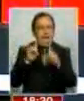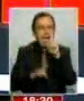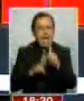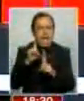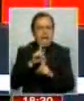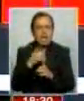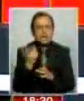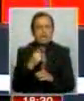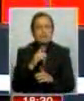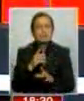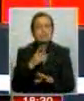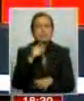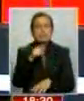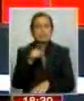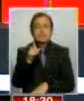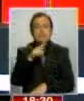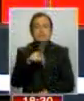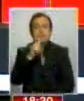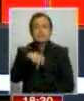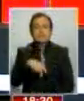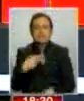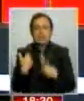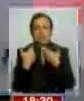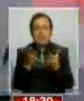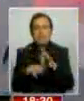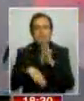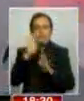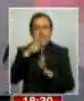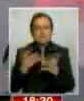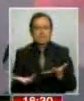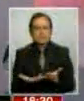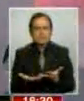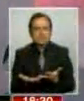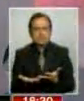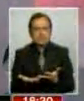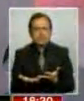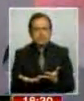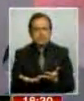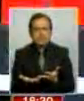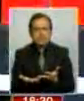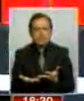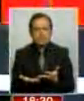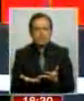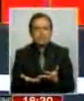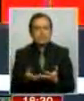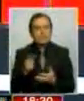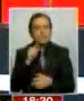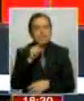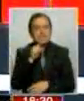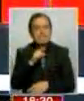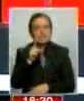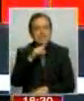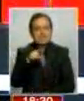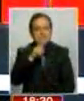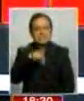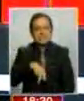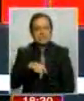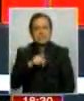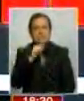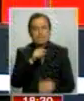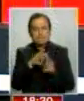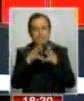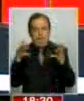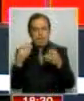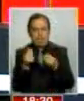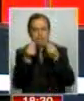las atribuciones que asume el Servicio de Impuestos Internos. Servicio de Impuestos Internos, que